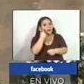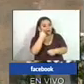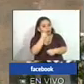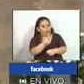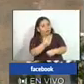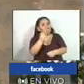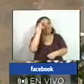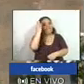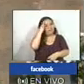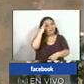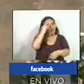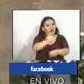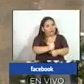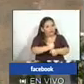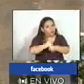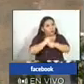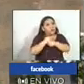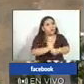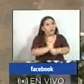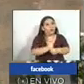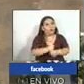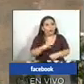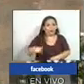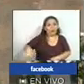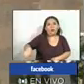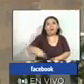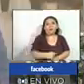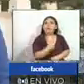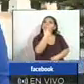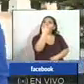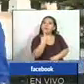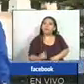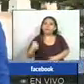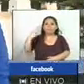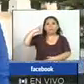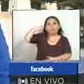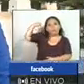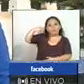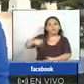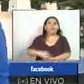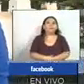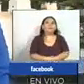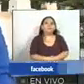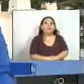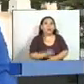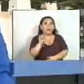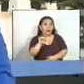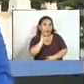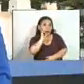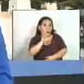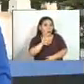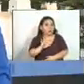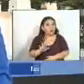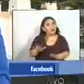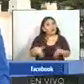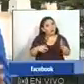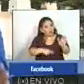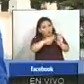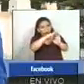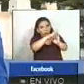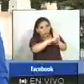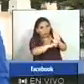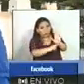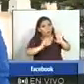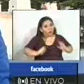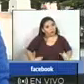reafirma que estas son las tierras de verdaderos héroes. Y es importante destacar que de acuerdo a los lineamientos del